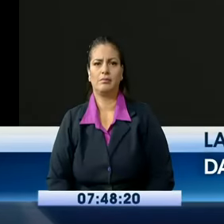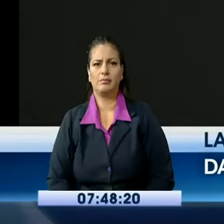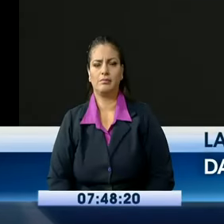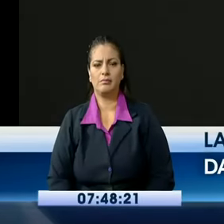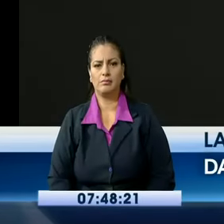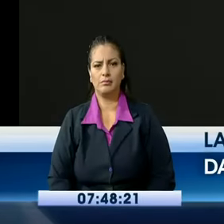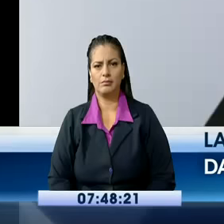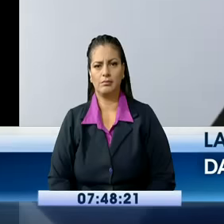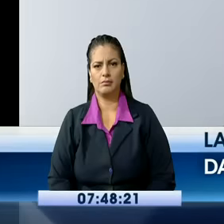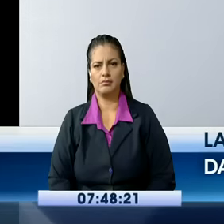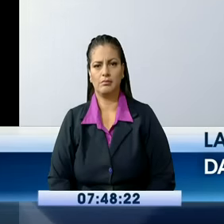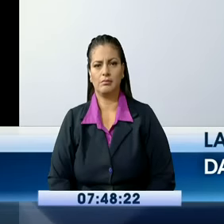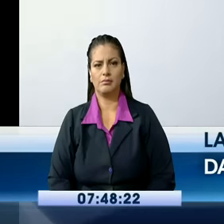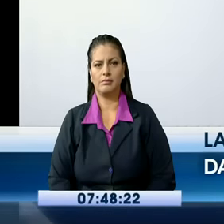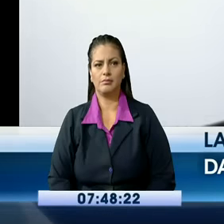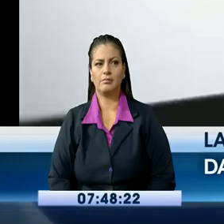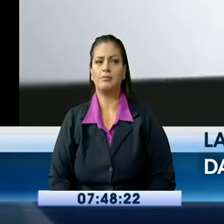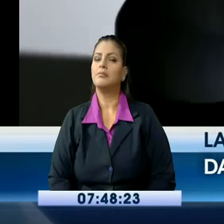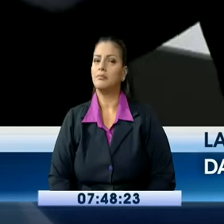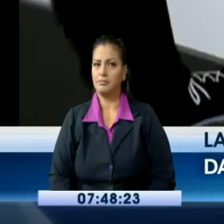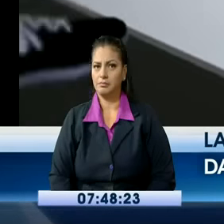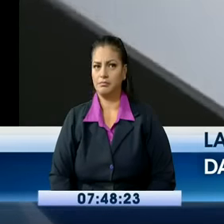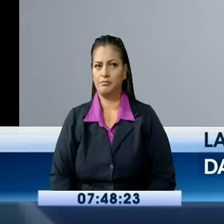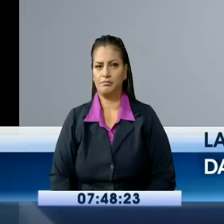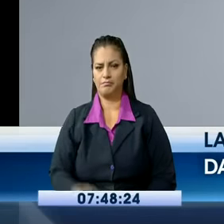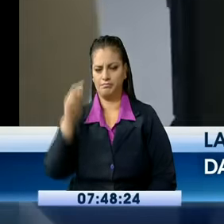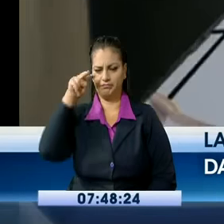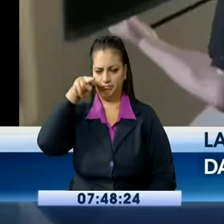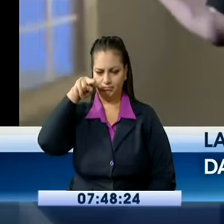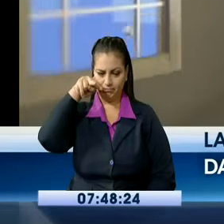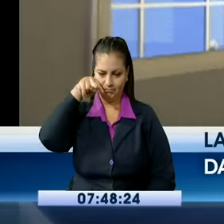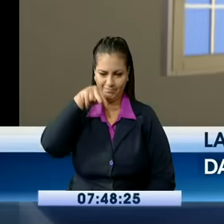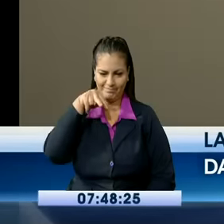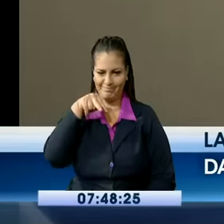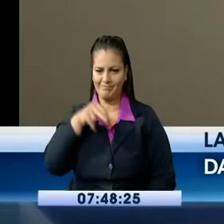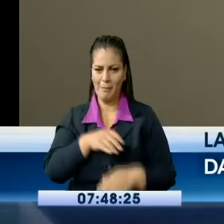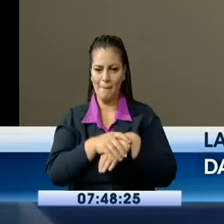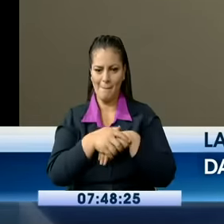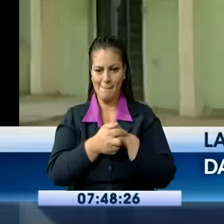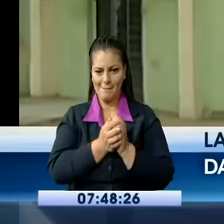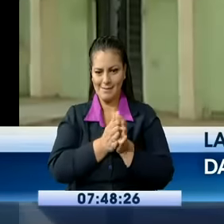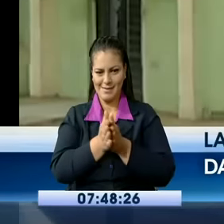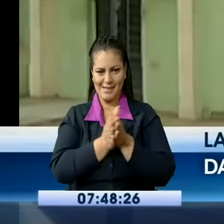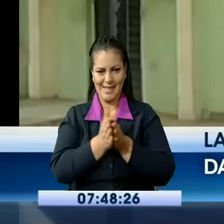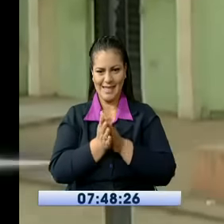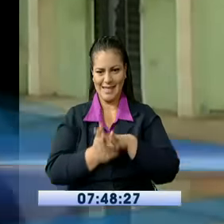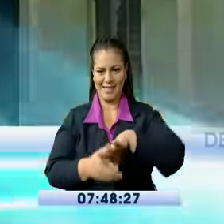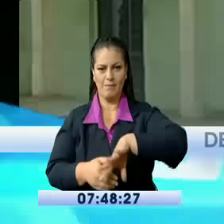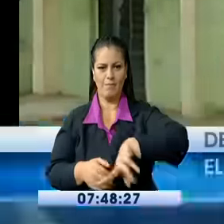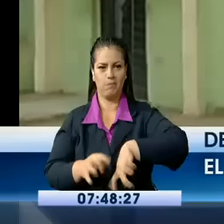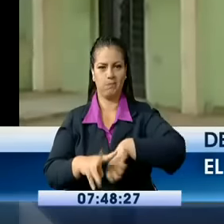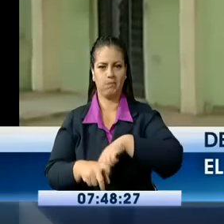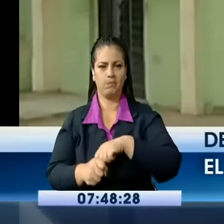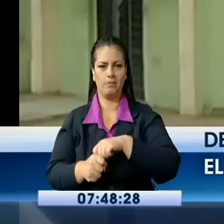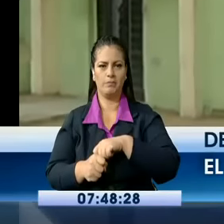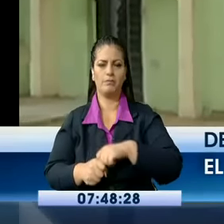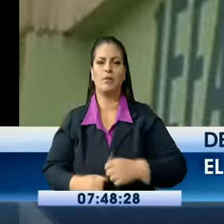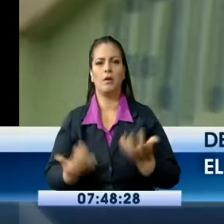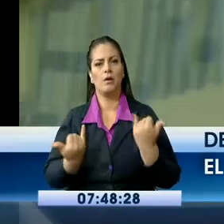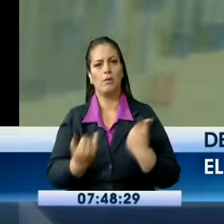arriba. Ahí dice que han abierto, han empujado, porque eso está suelto. Las investigaciones policiales apuntan a determinar quién o